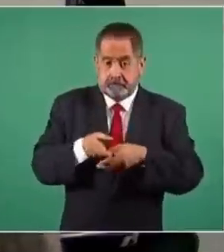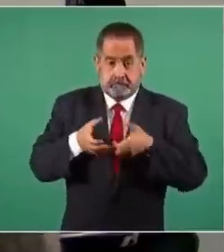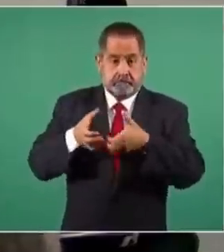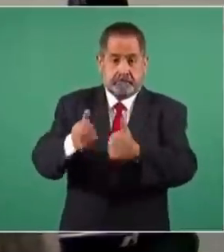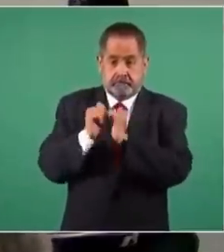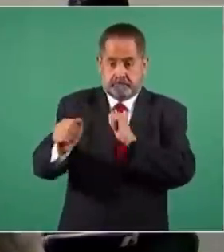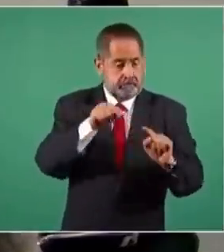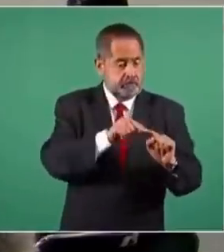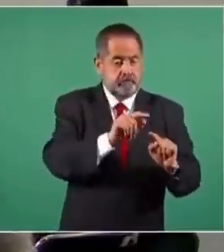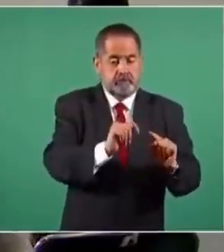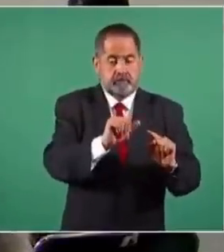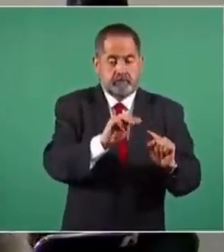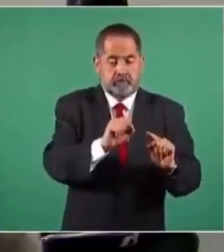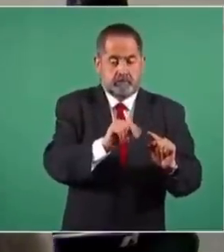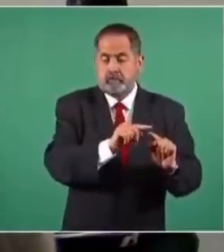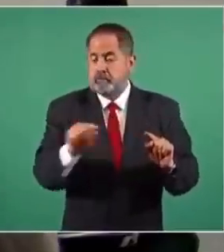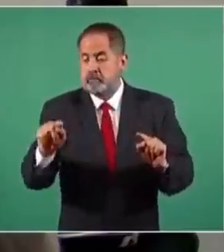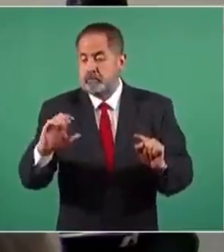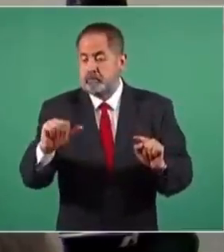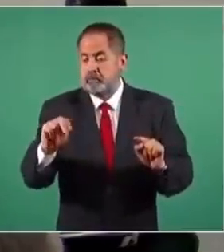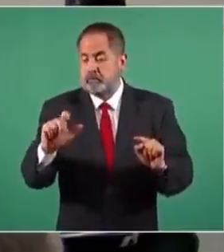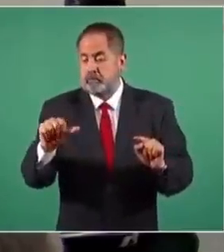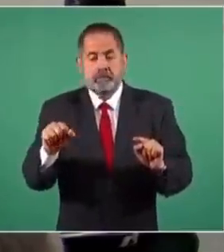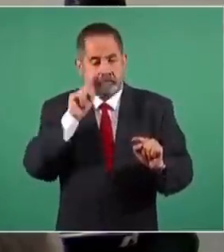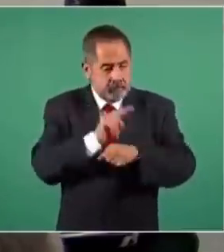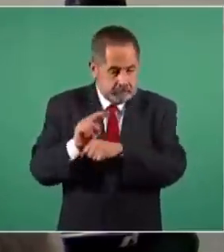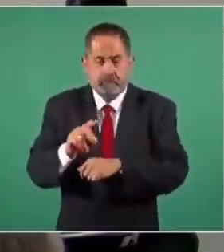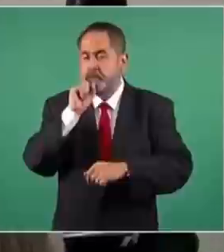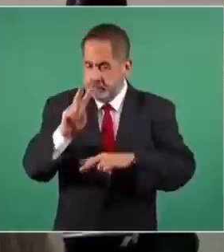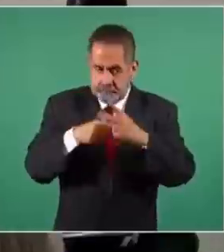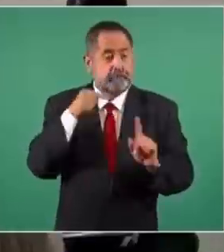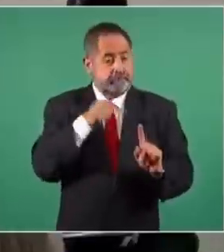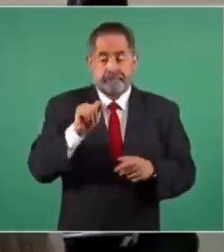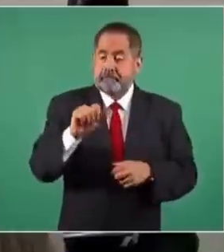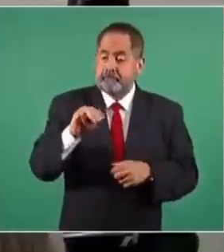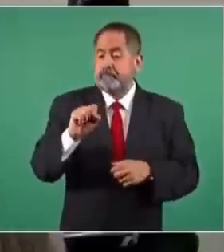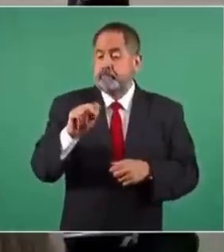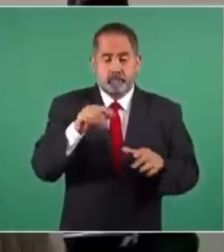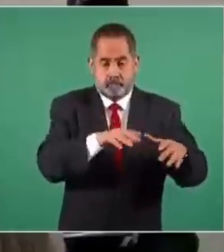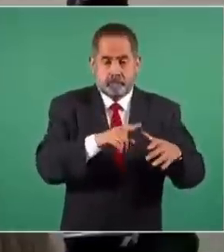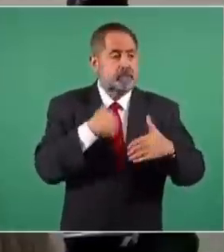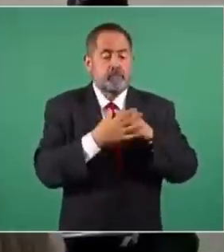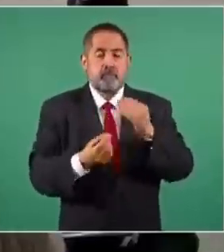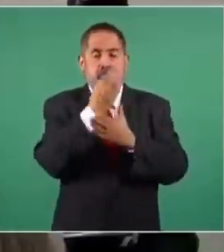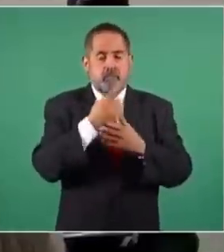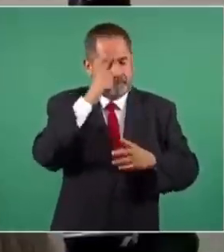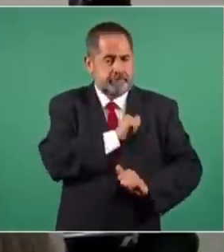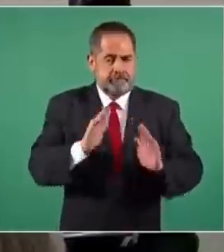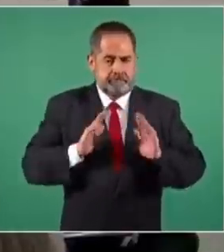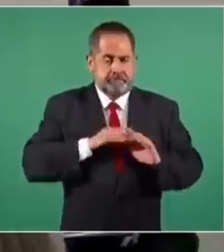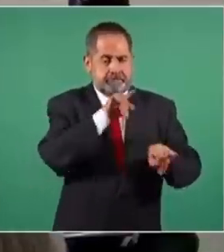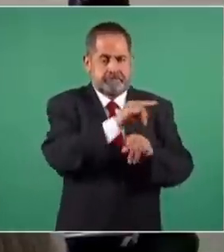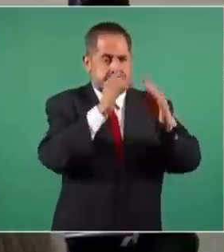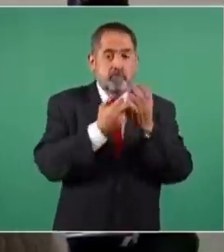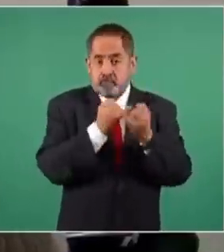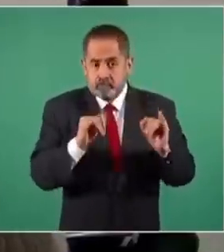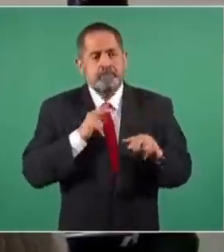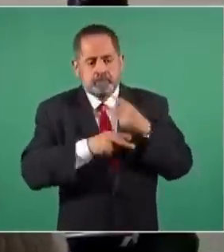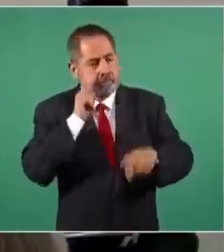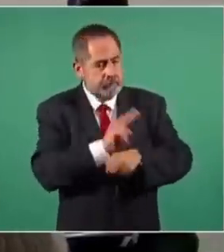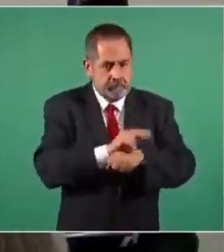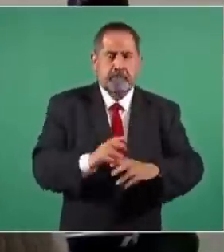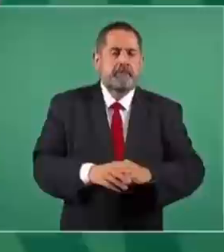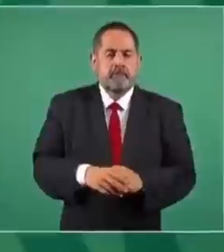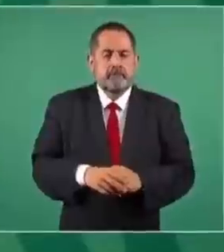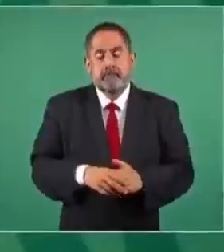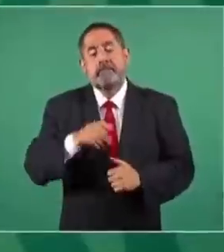de Tamazula a Canelas. Y voy también a Tamazula porque vamos a inaugurar un cuartel de la Secretaría de la Defensa Nacional. Pero voy